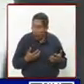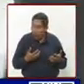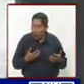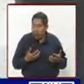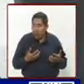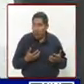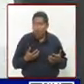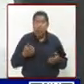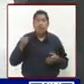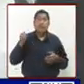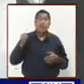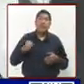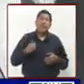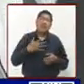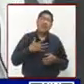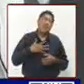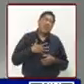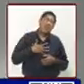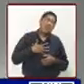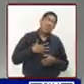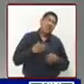Ese es mi cochecito.